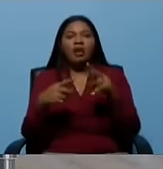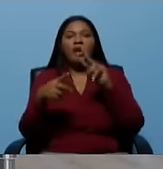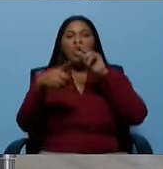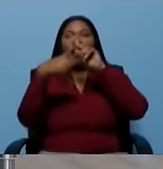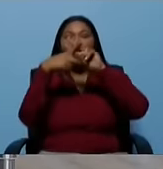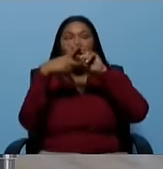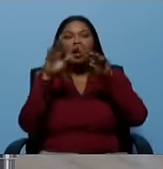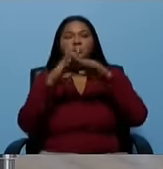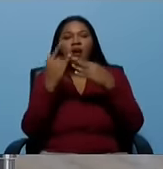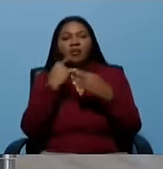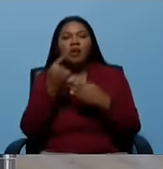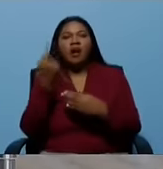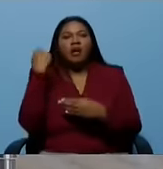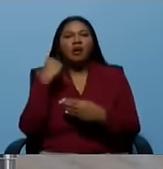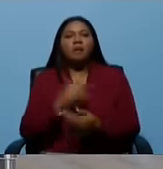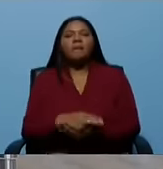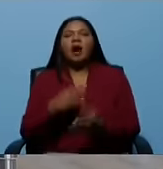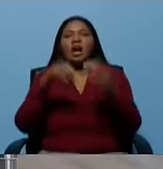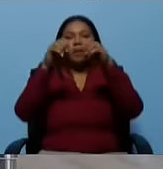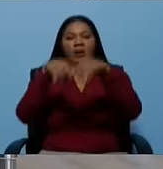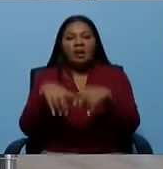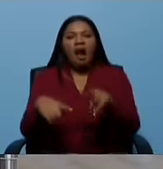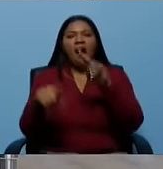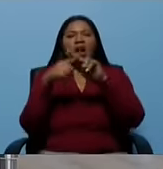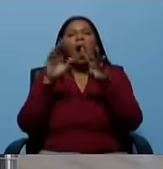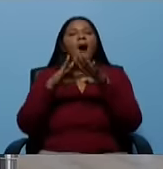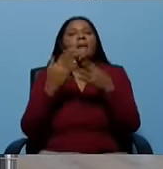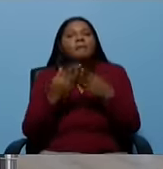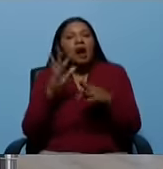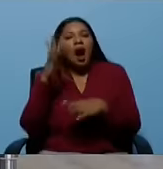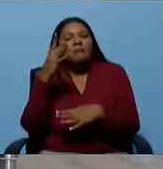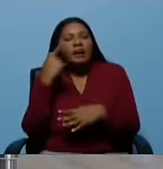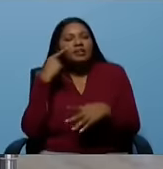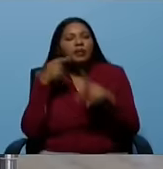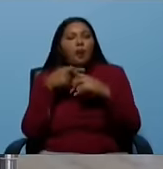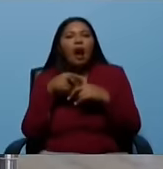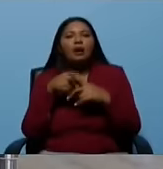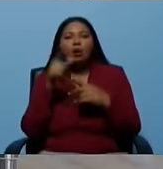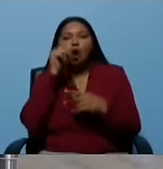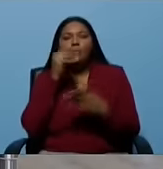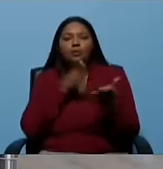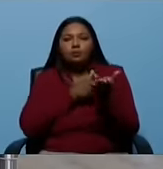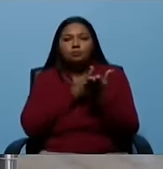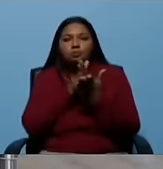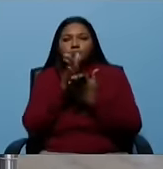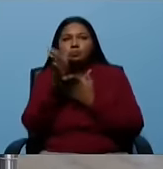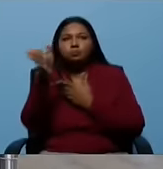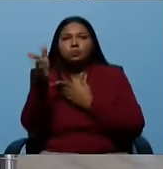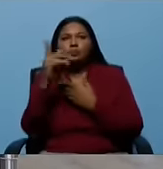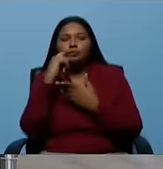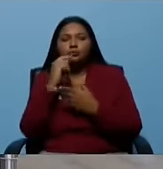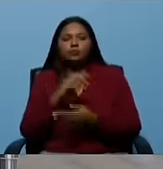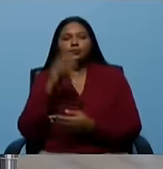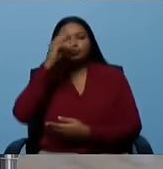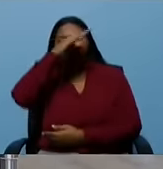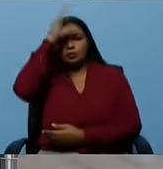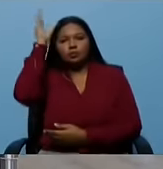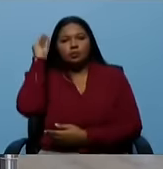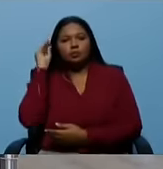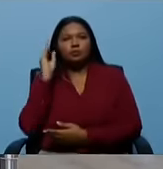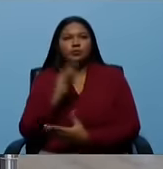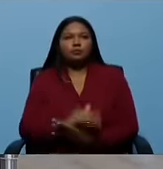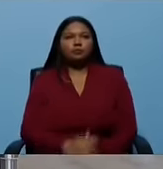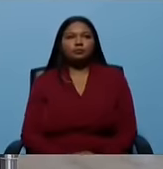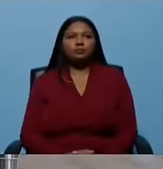camalar lo dijo ayer que iba a suspender x porque pareciera que está como keon mo está alineado con el señor Trump y la gente